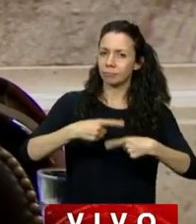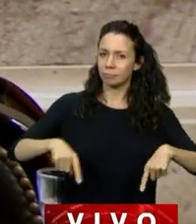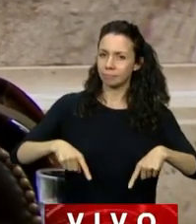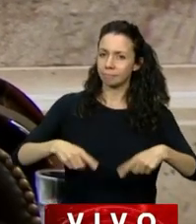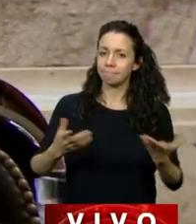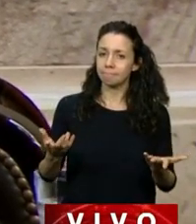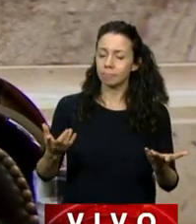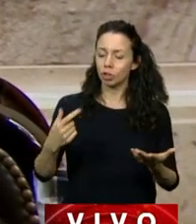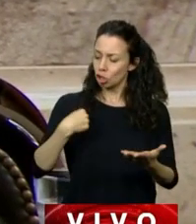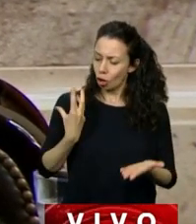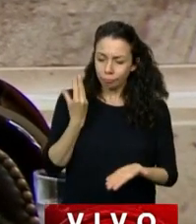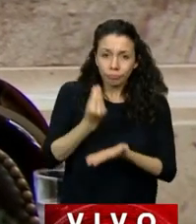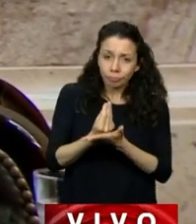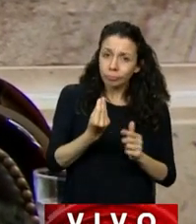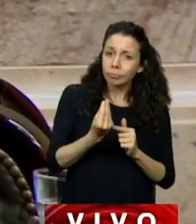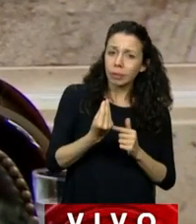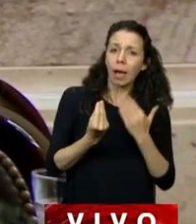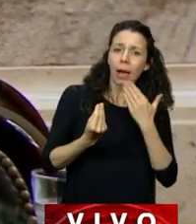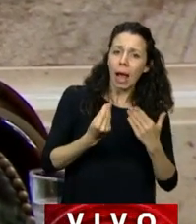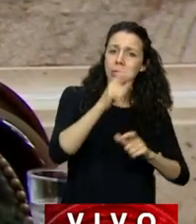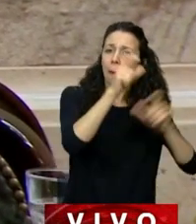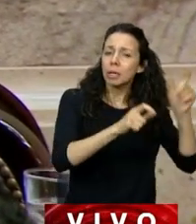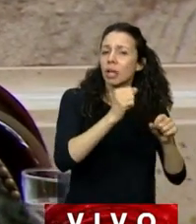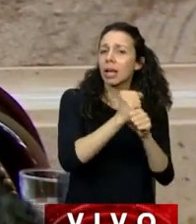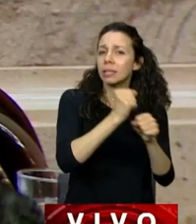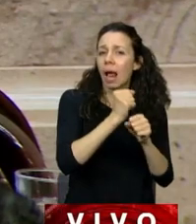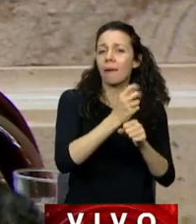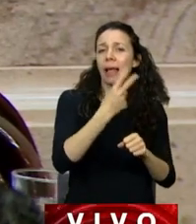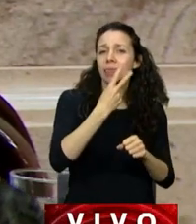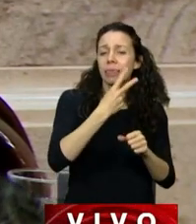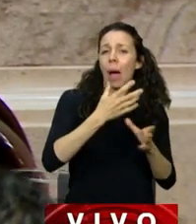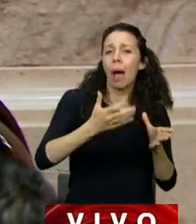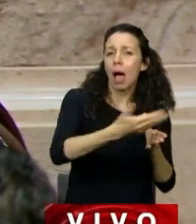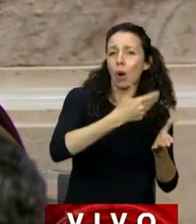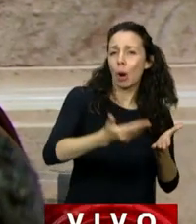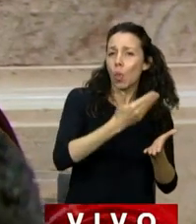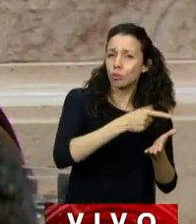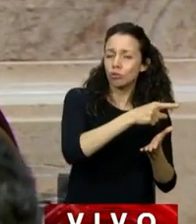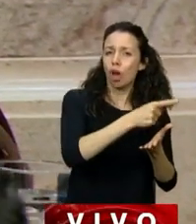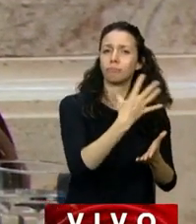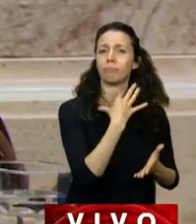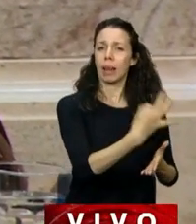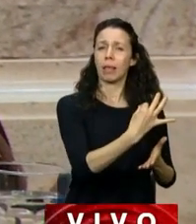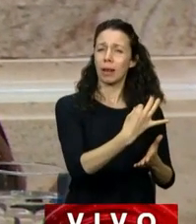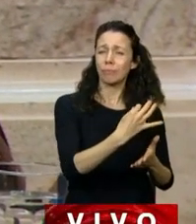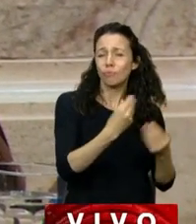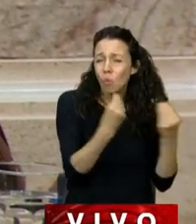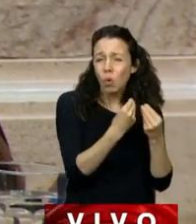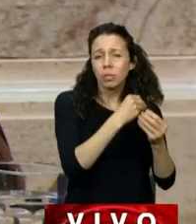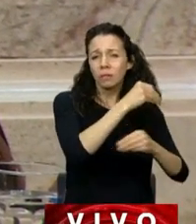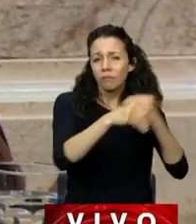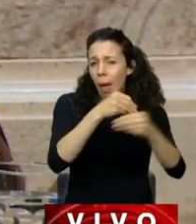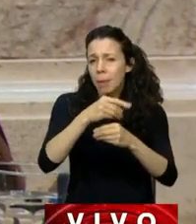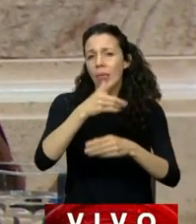los pequeños productores tabacalero de la provincia de misiones cientos miles de familias de Pequeños productores